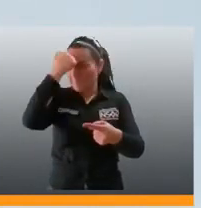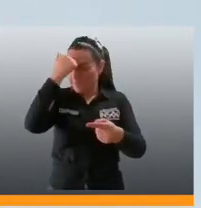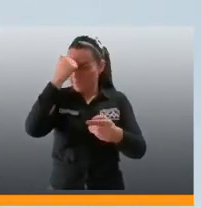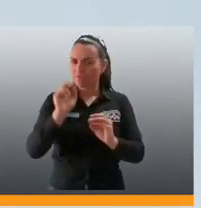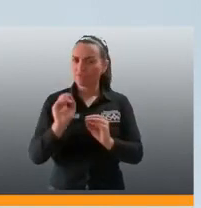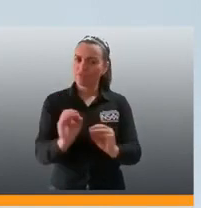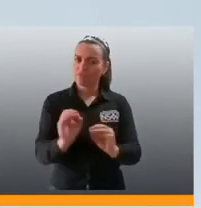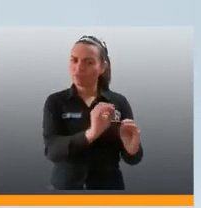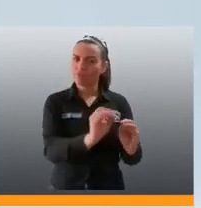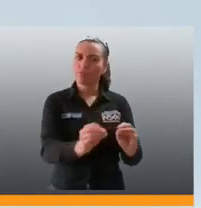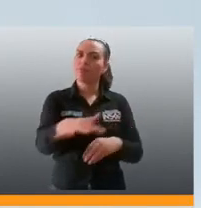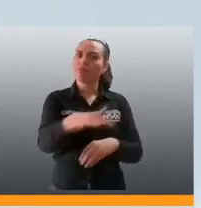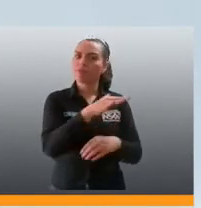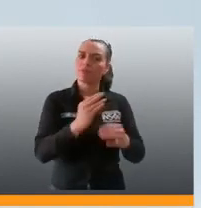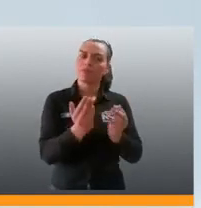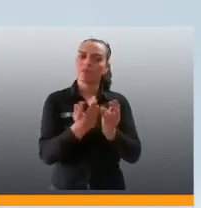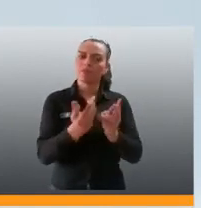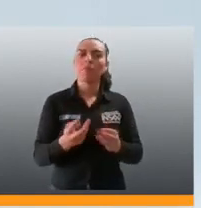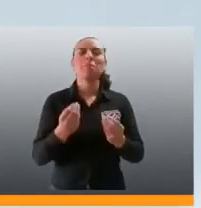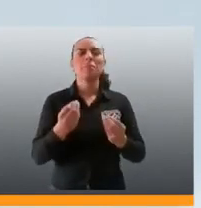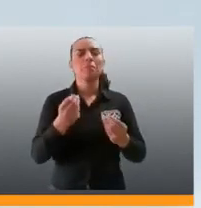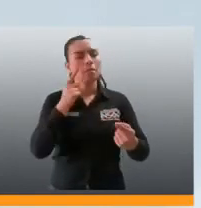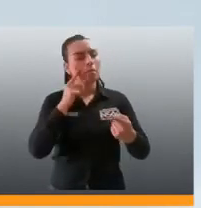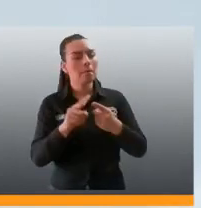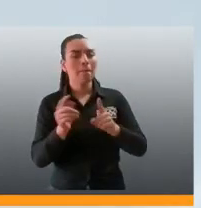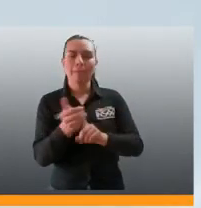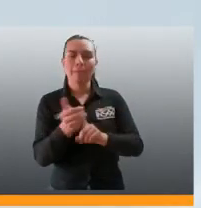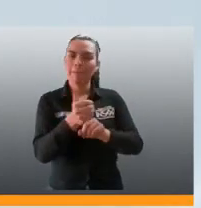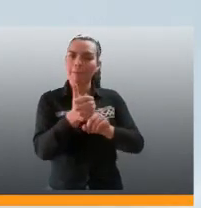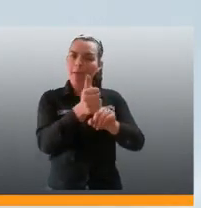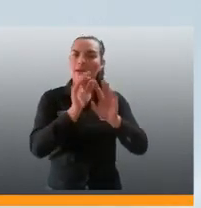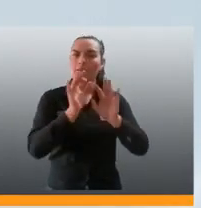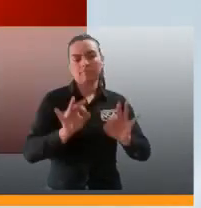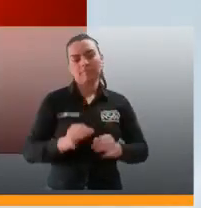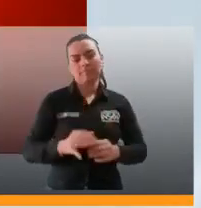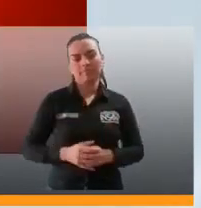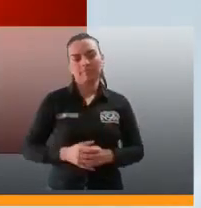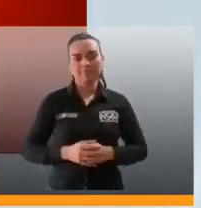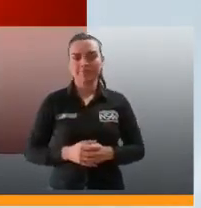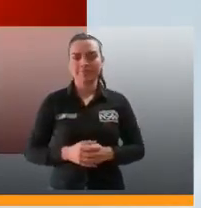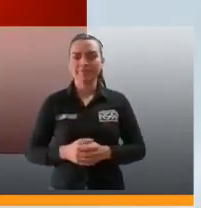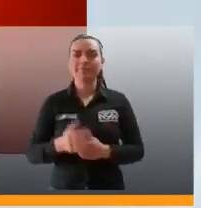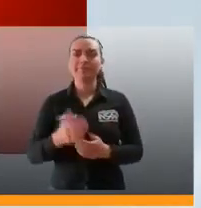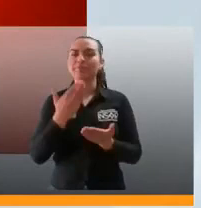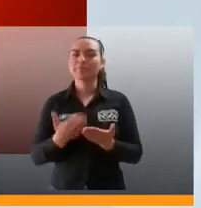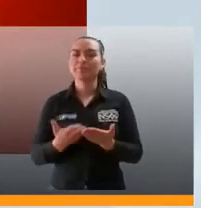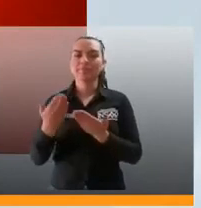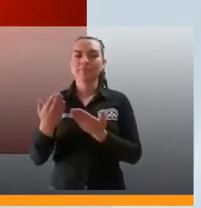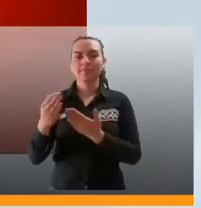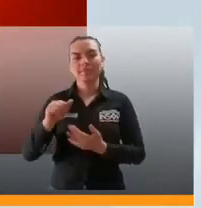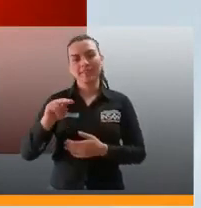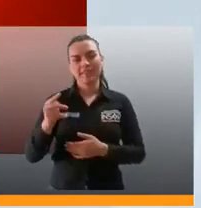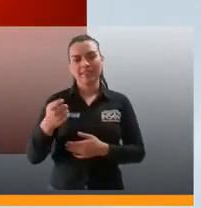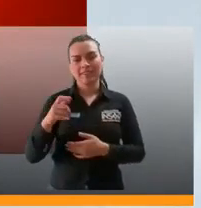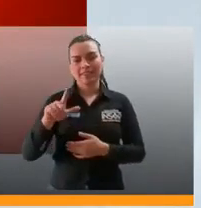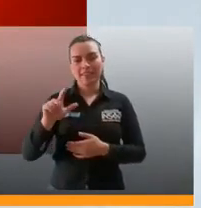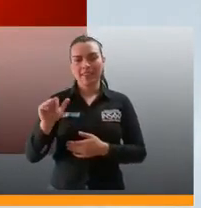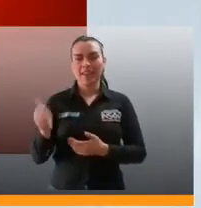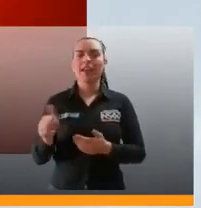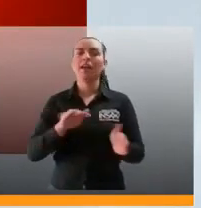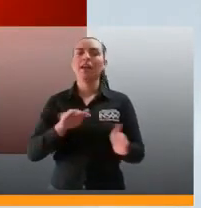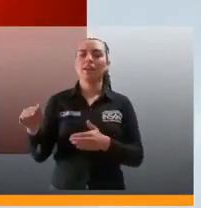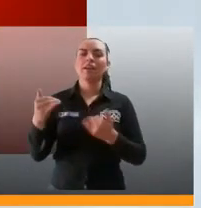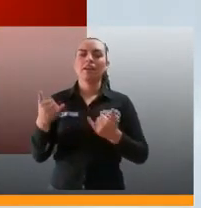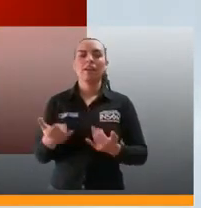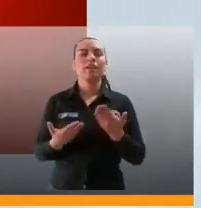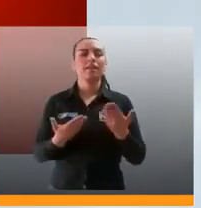estudiantes para lograr esos objetivos que tenemos propuestos. Muchas gracias, Ángela. Bueno, y vamos con el muro, el Padlet.